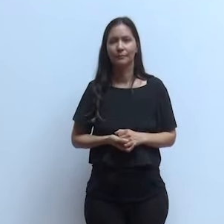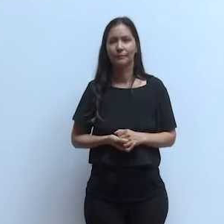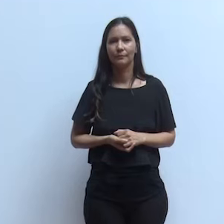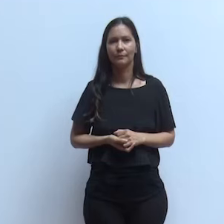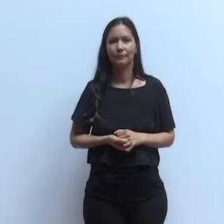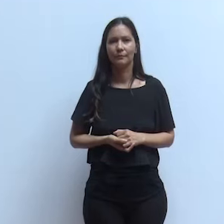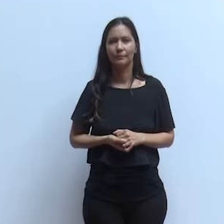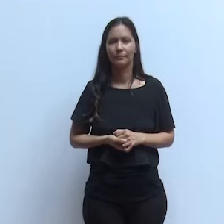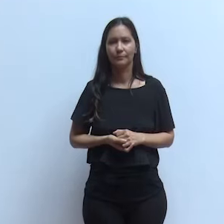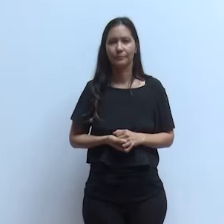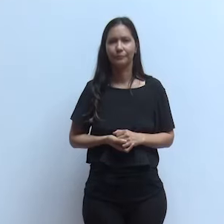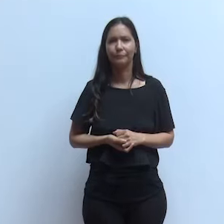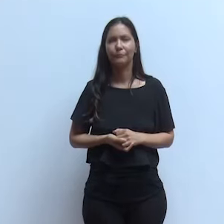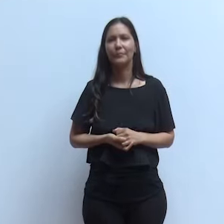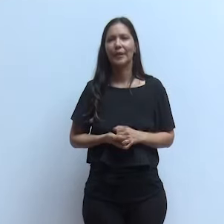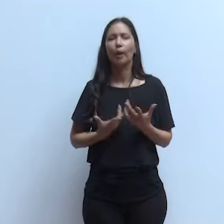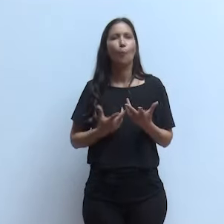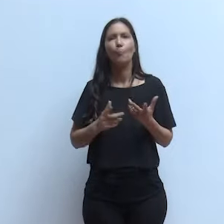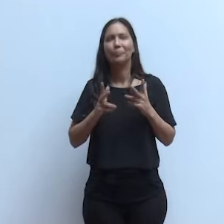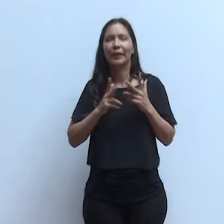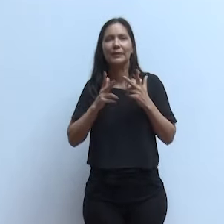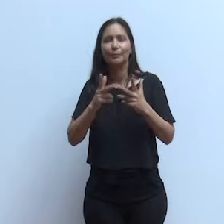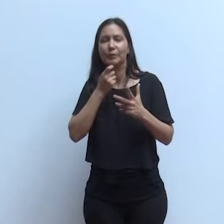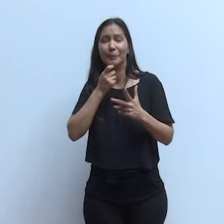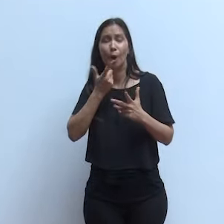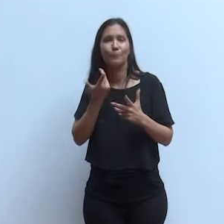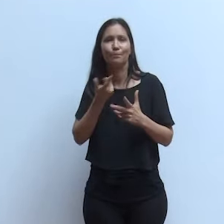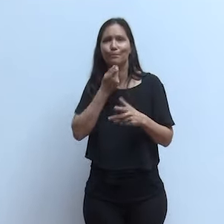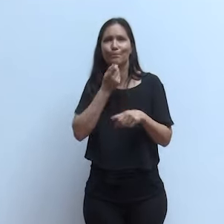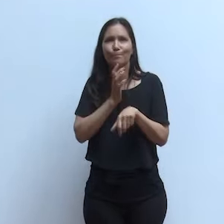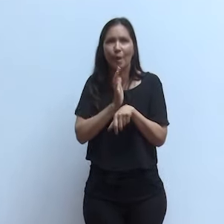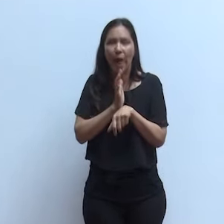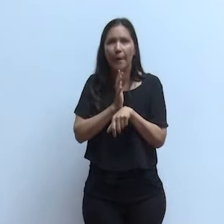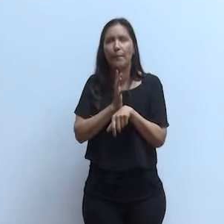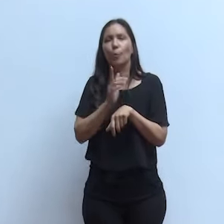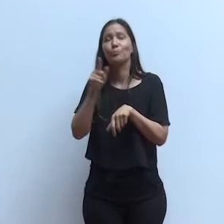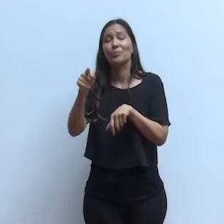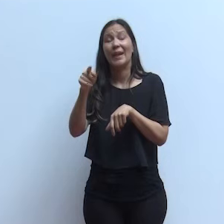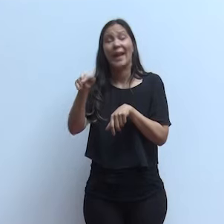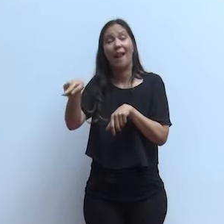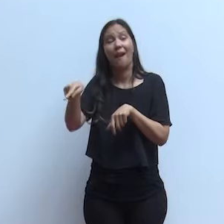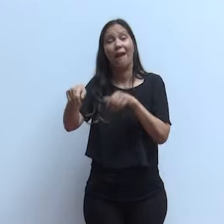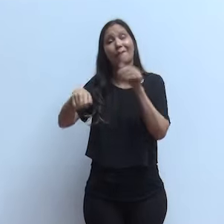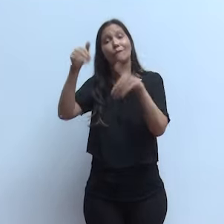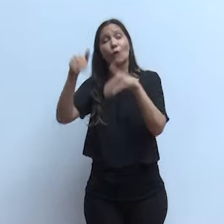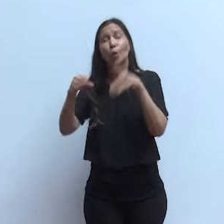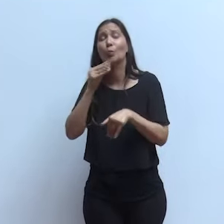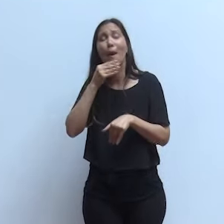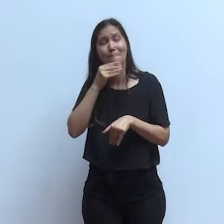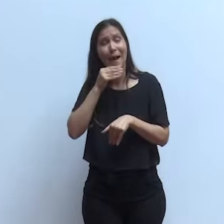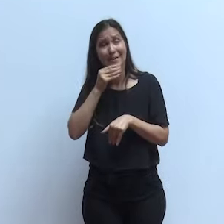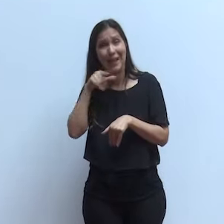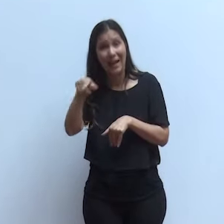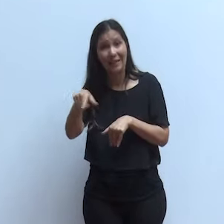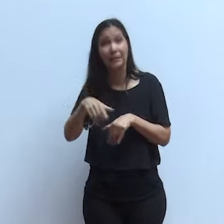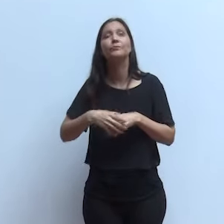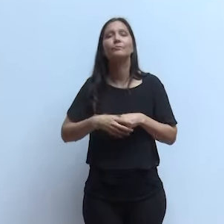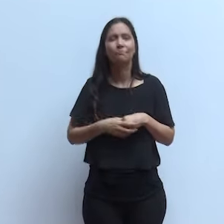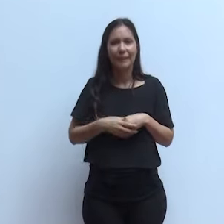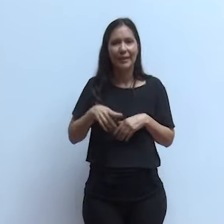es decir el voto el voto por ejemplo el voto a masa no estaba hecha solamente también de